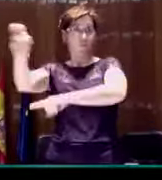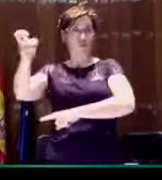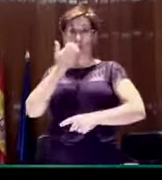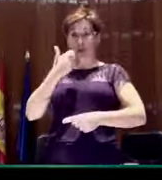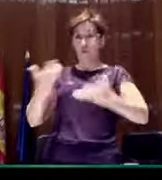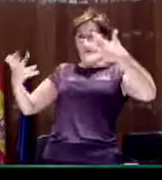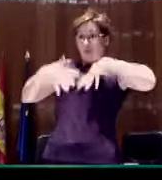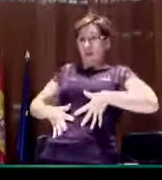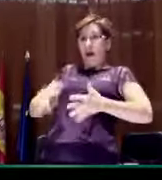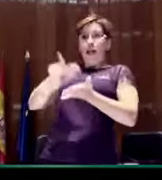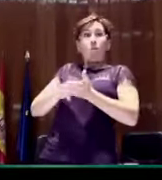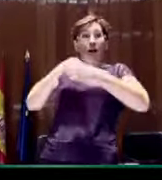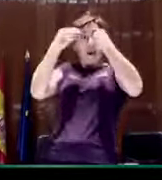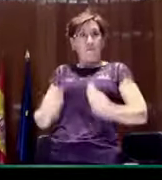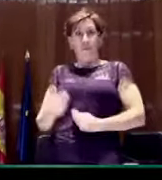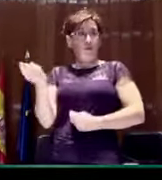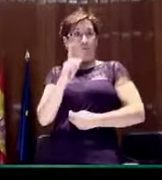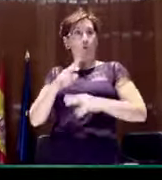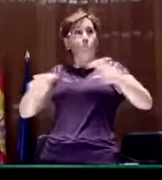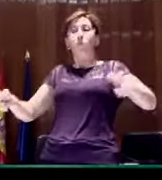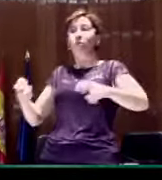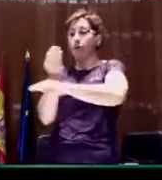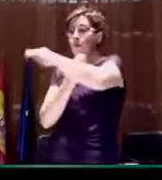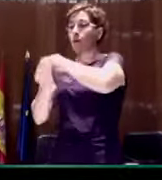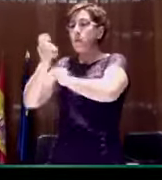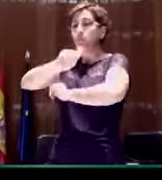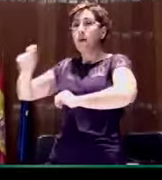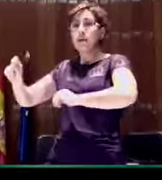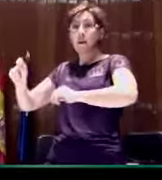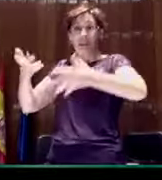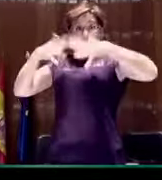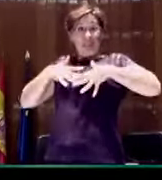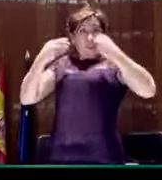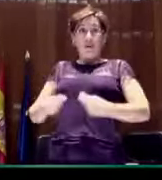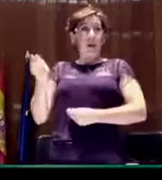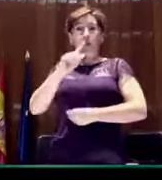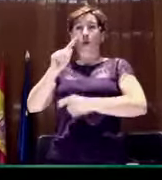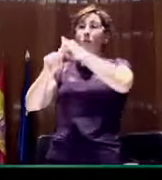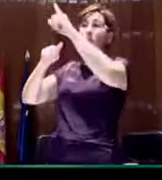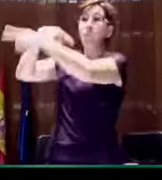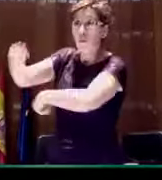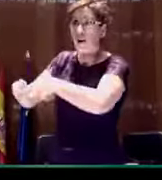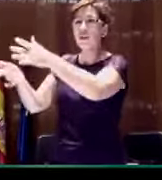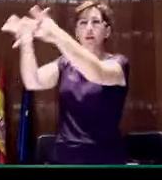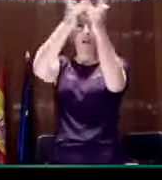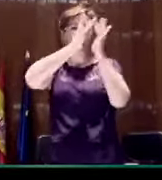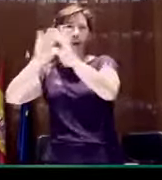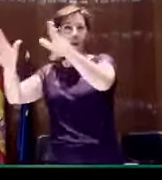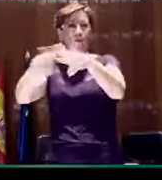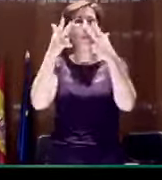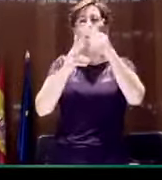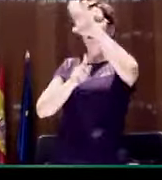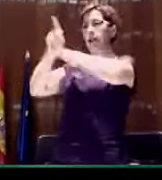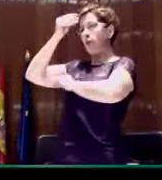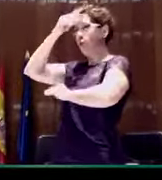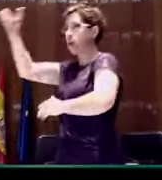de una manera adecuada en los primeros meses de vida, pues nos va a resultar mucho más difícil todo lo que es la interacción social, el desarrollo cognitivo,